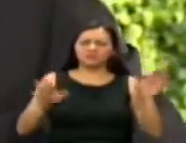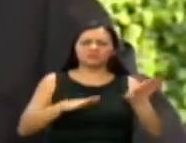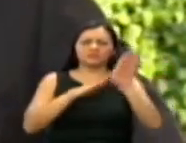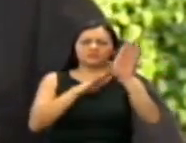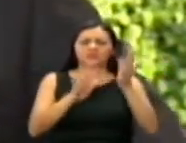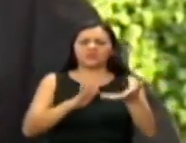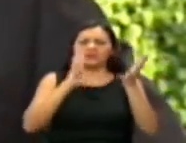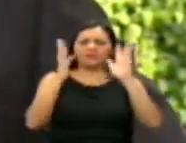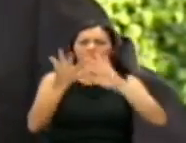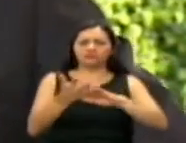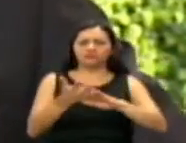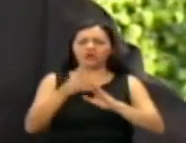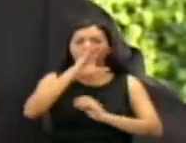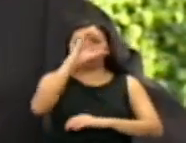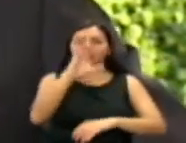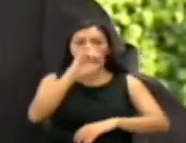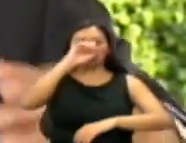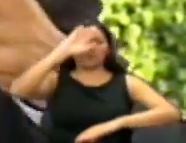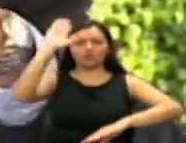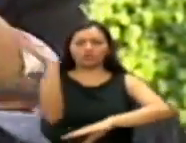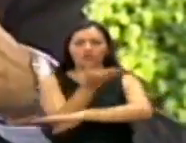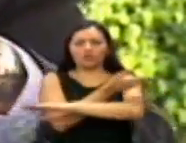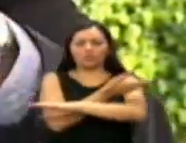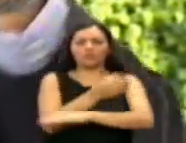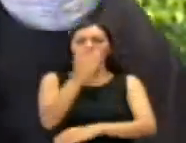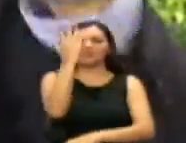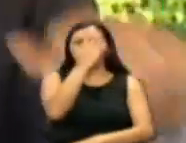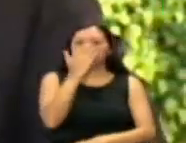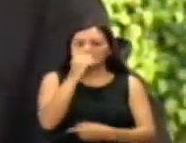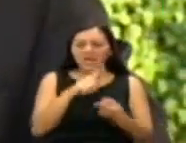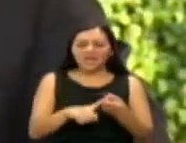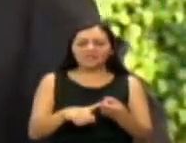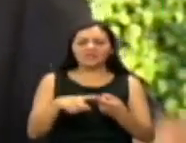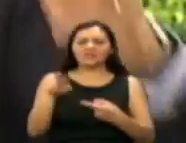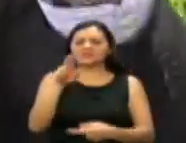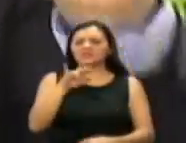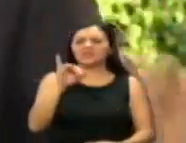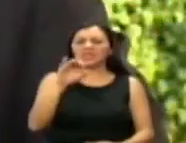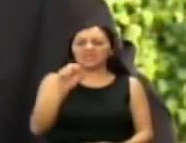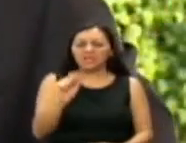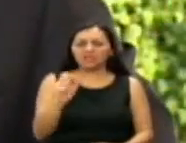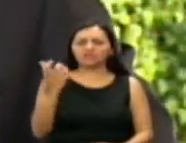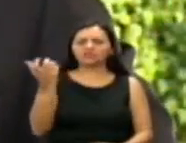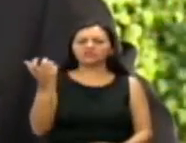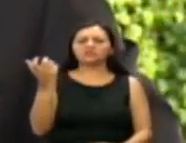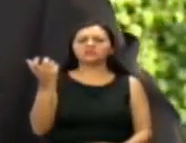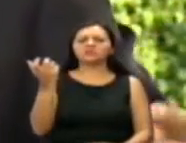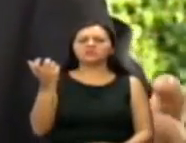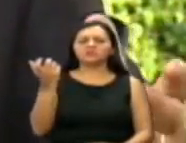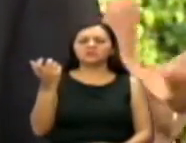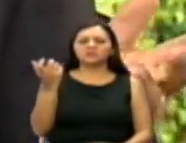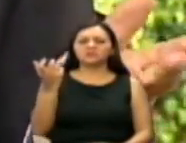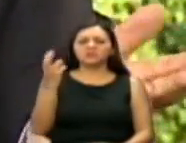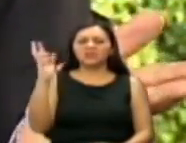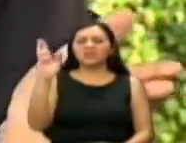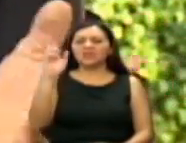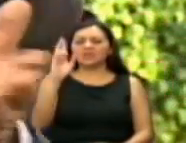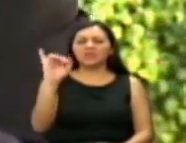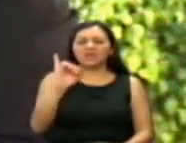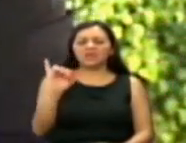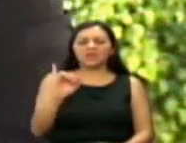Vaya al pueblo Montubio, de Los Ríos, vaya a Esmeralda, a la comunidad Vainilla, del Cantón Río Verde. A ver